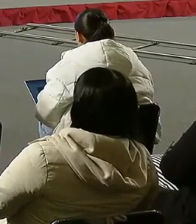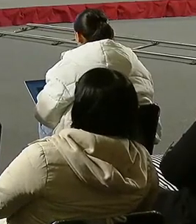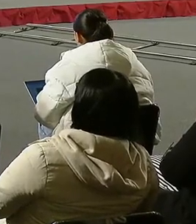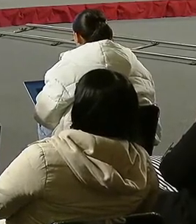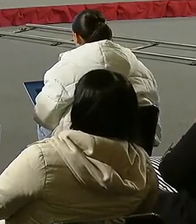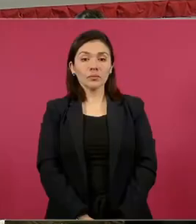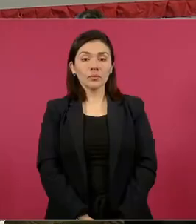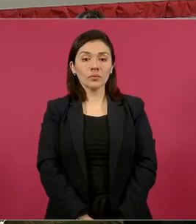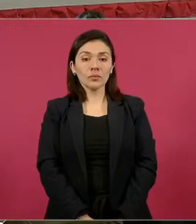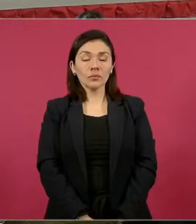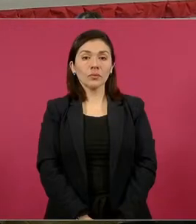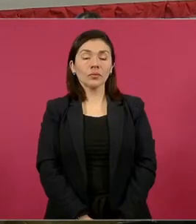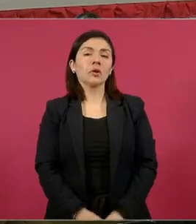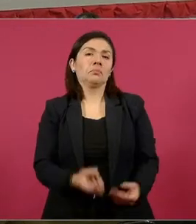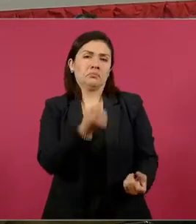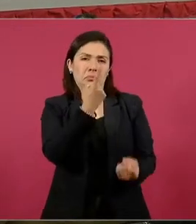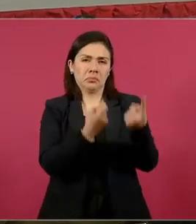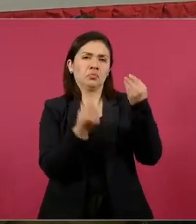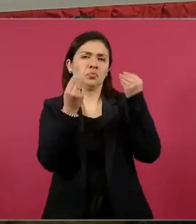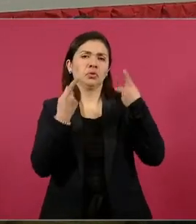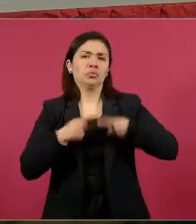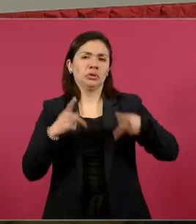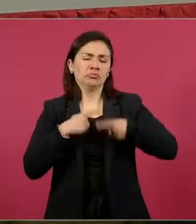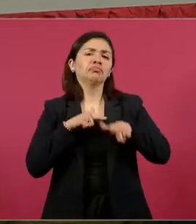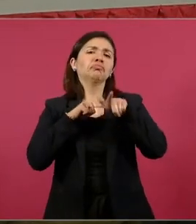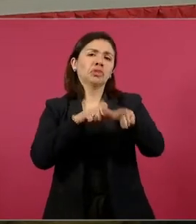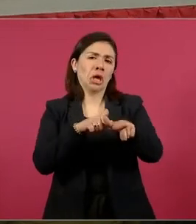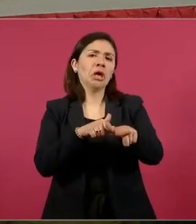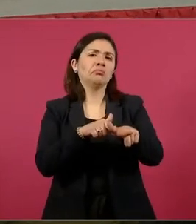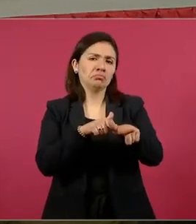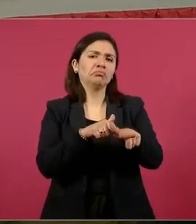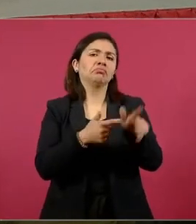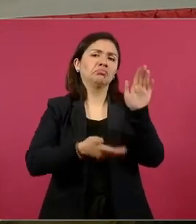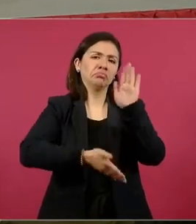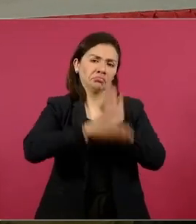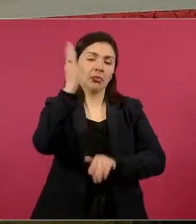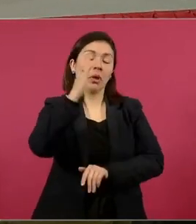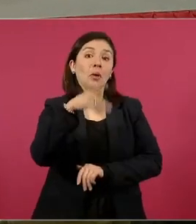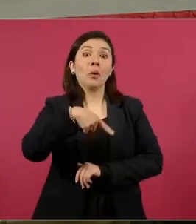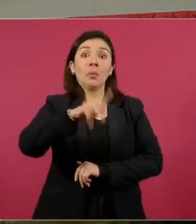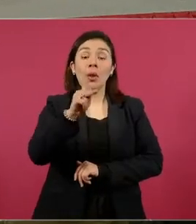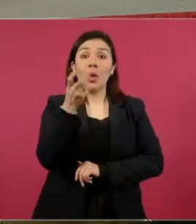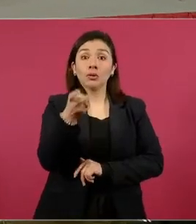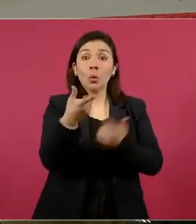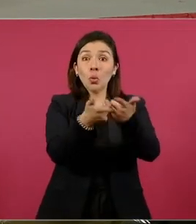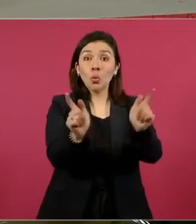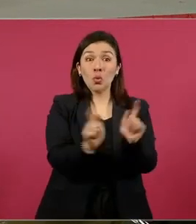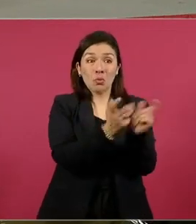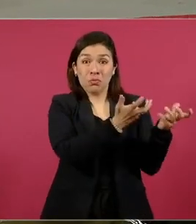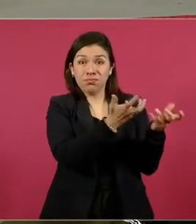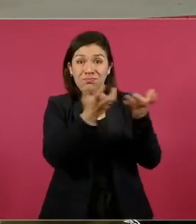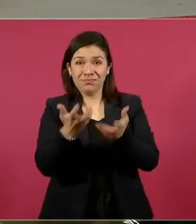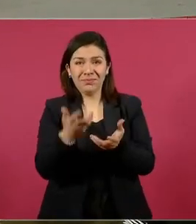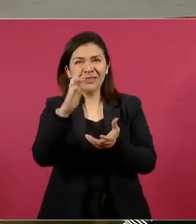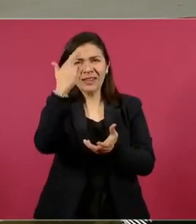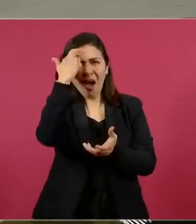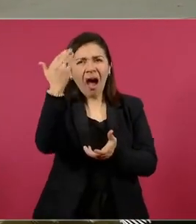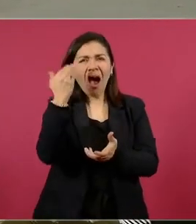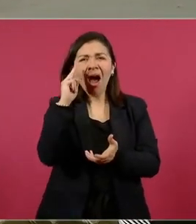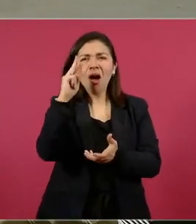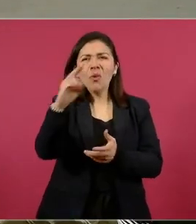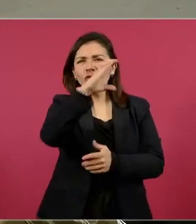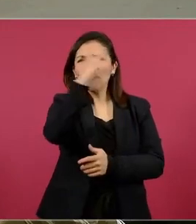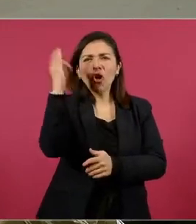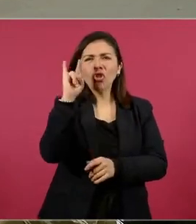continúan por su cuenta, pero así en el bloque, ya ven que salieron unas fotos